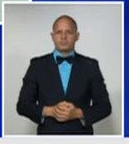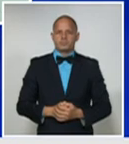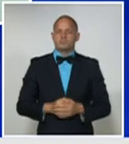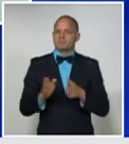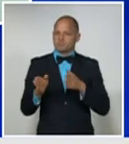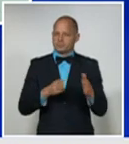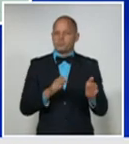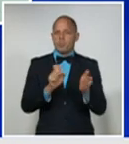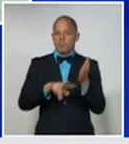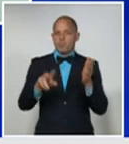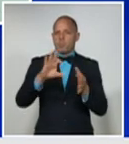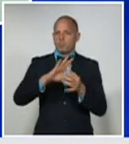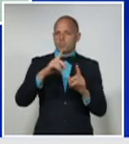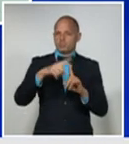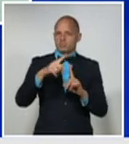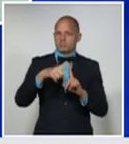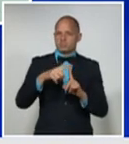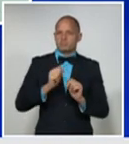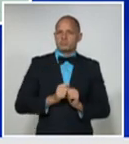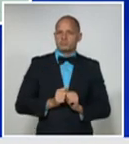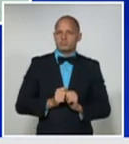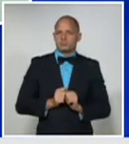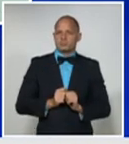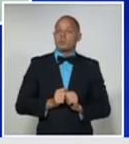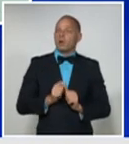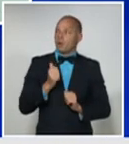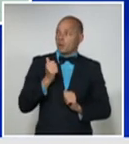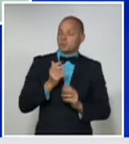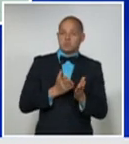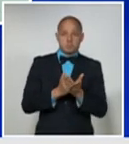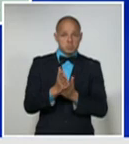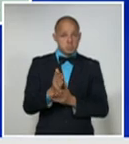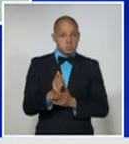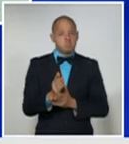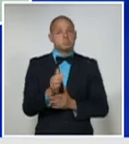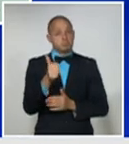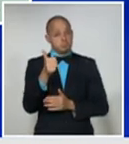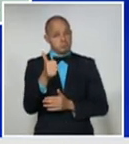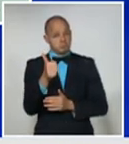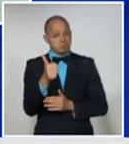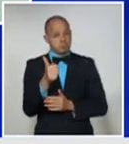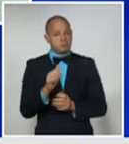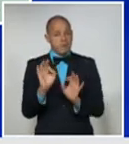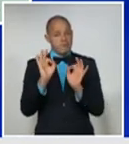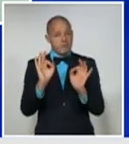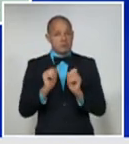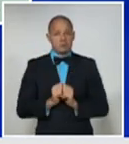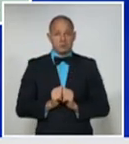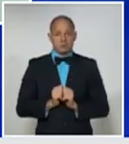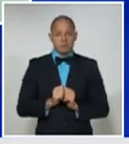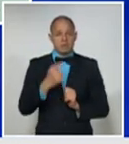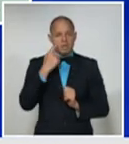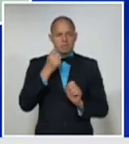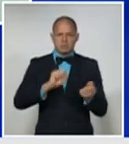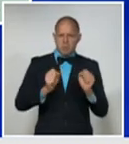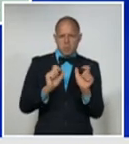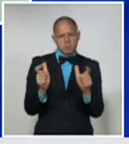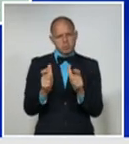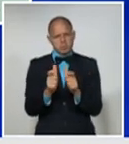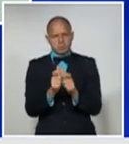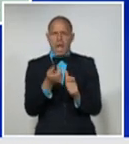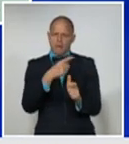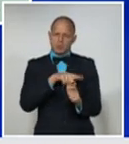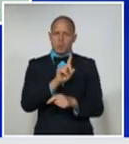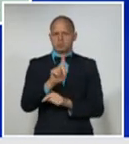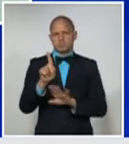Guantánamo, que sí ha ido manteniendo un control de la transmisión, 11 casos ayer,